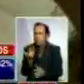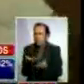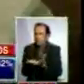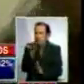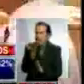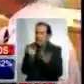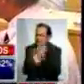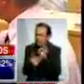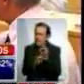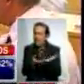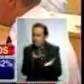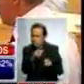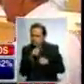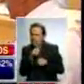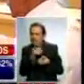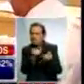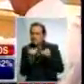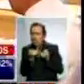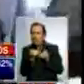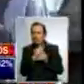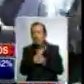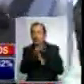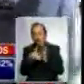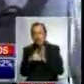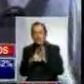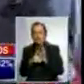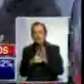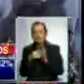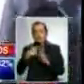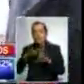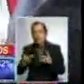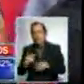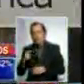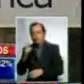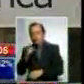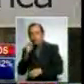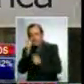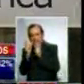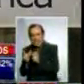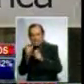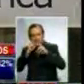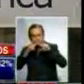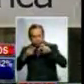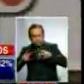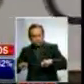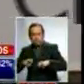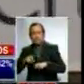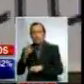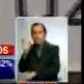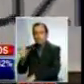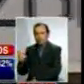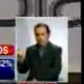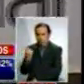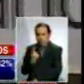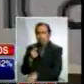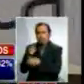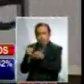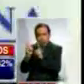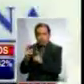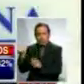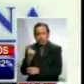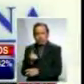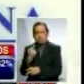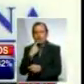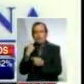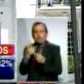falsas de planes como de para la superintendencia que nosotros estamos realizando que las personas si pueden acudir ante nosotros y nosotros